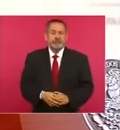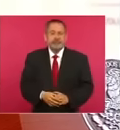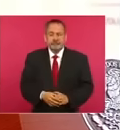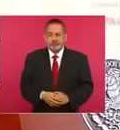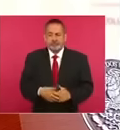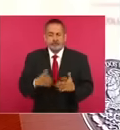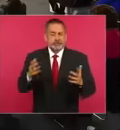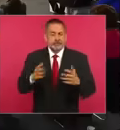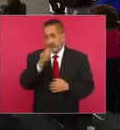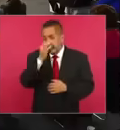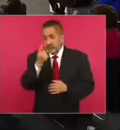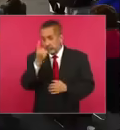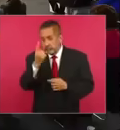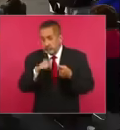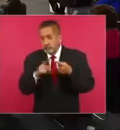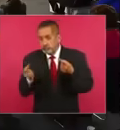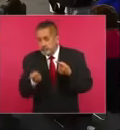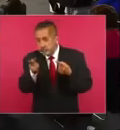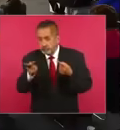Y no solo es una,